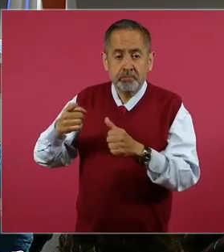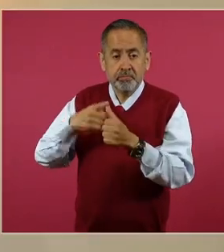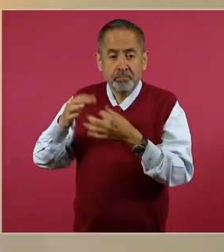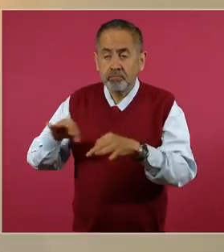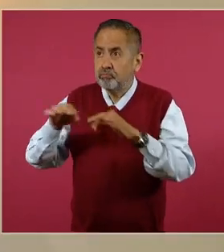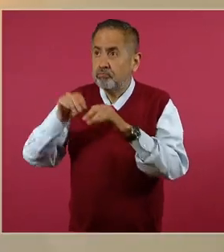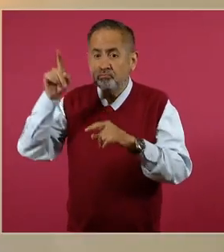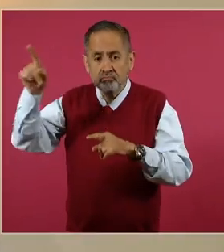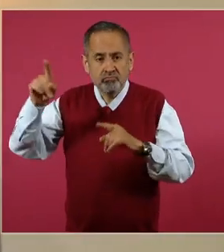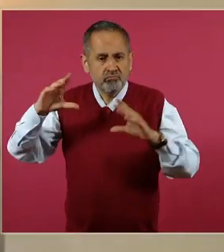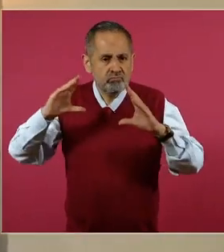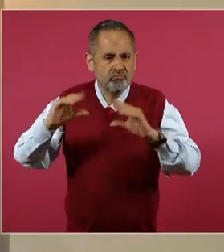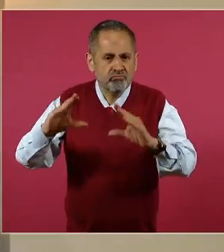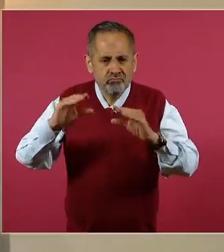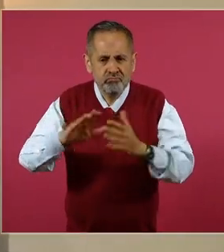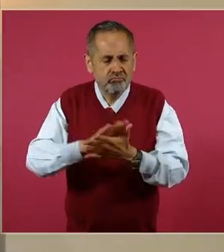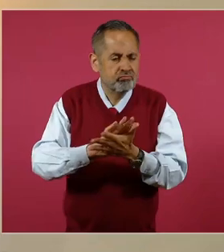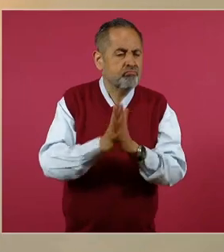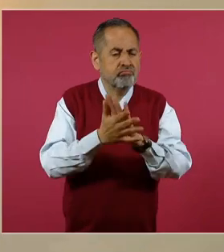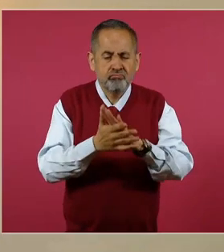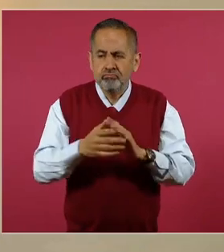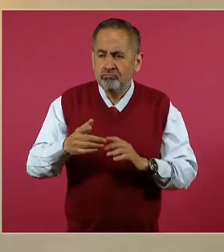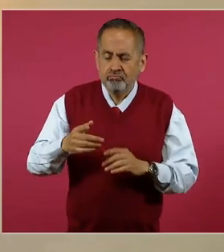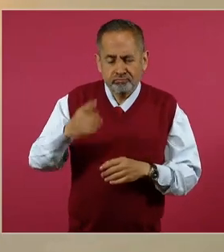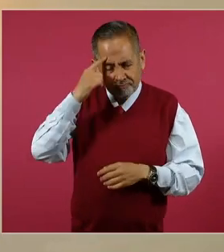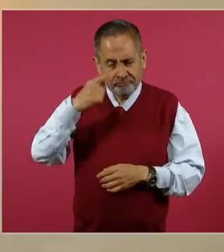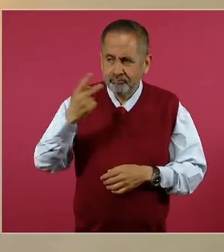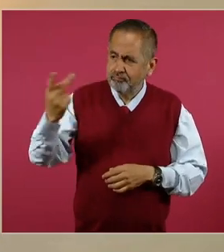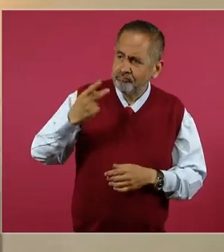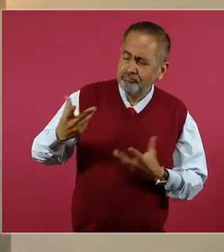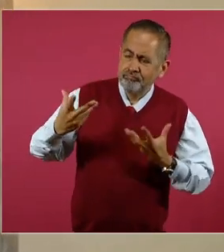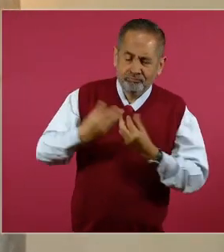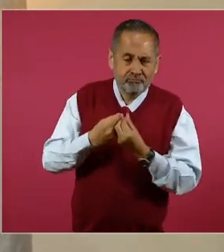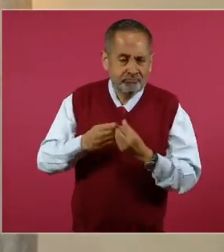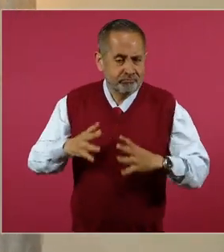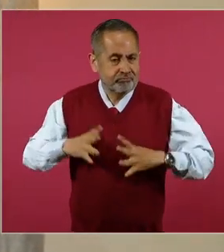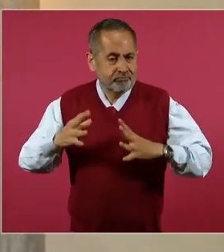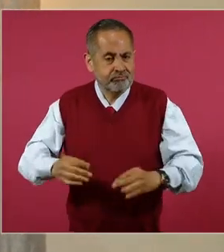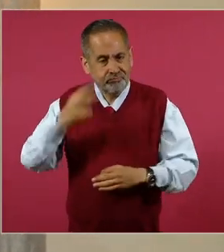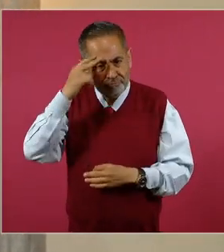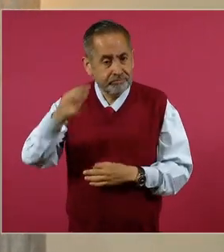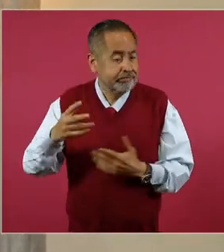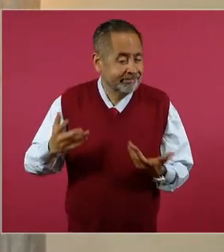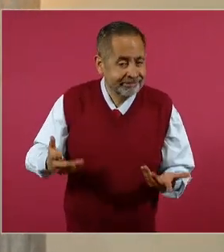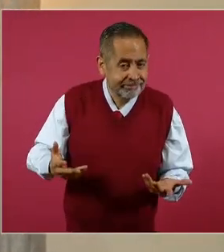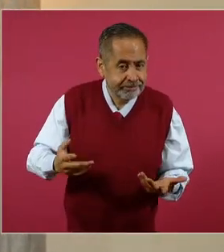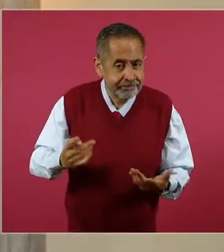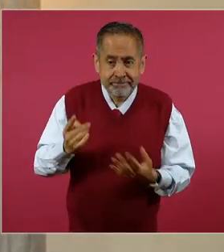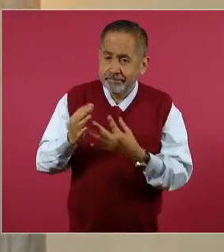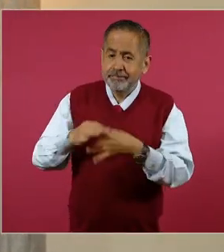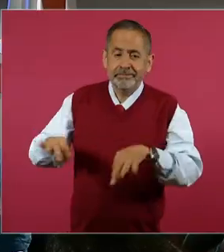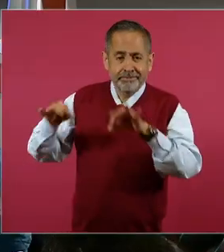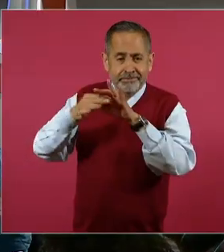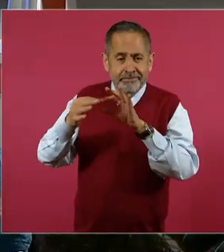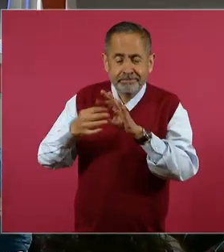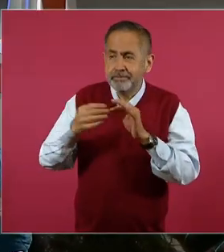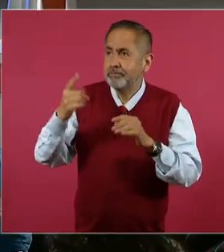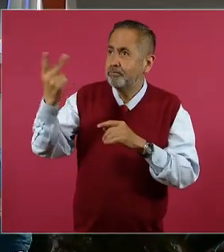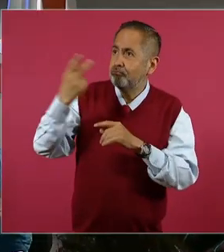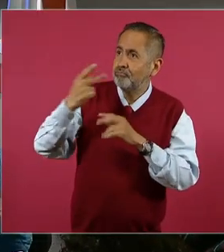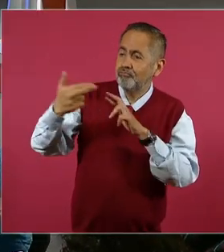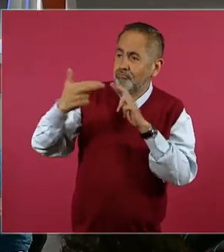la formación de la nacionalidad mexicana, como por la gran relevancia e intensidad de los